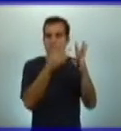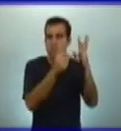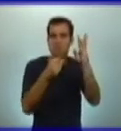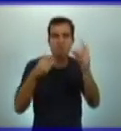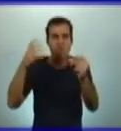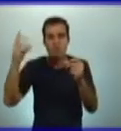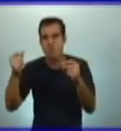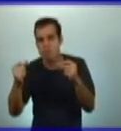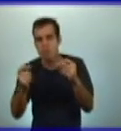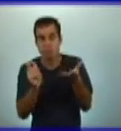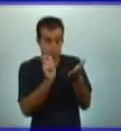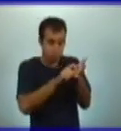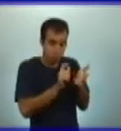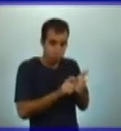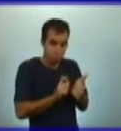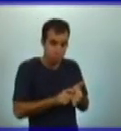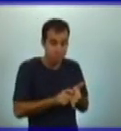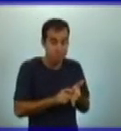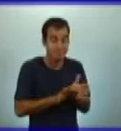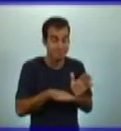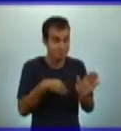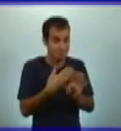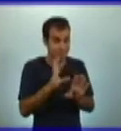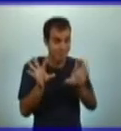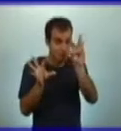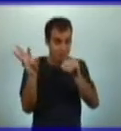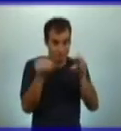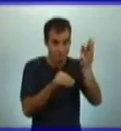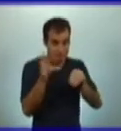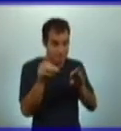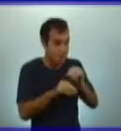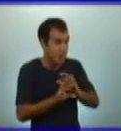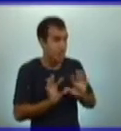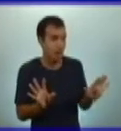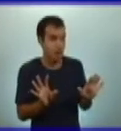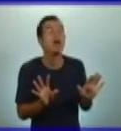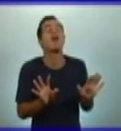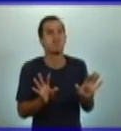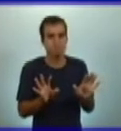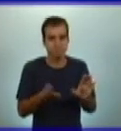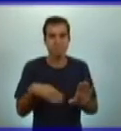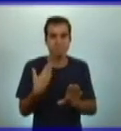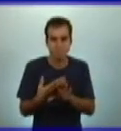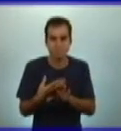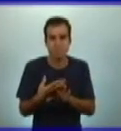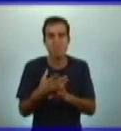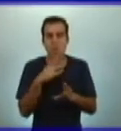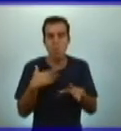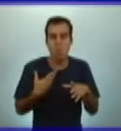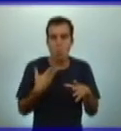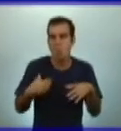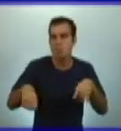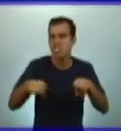datos, resuelvo, planteo la operación y después escribo la respuesta en